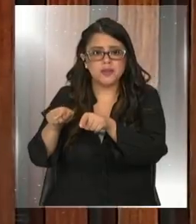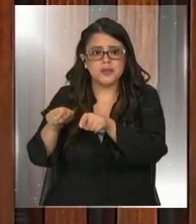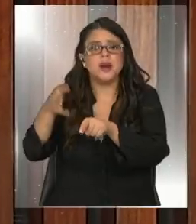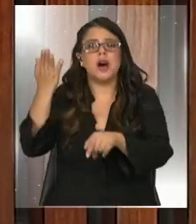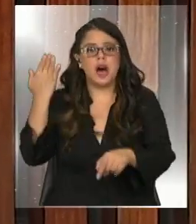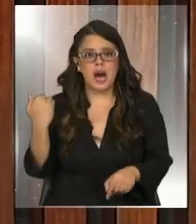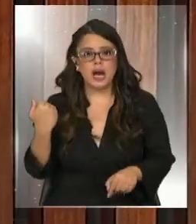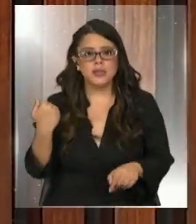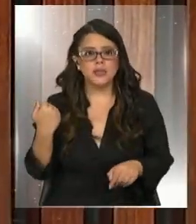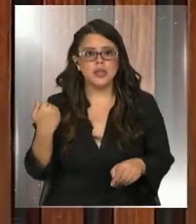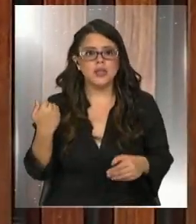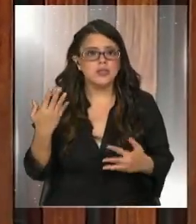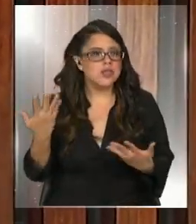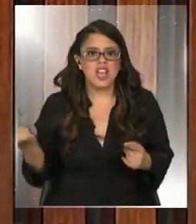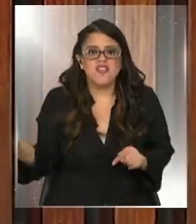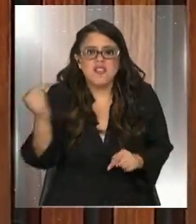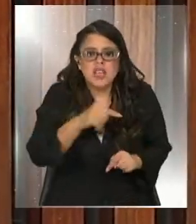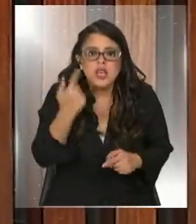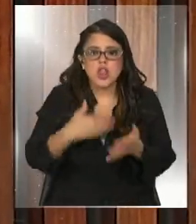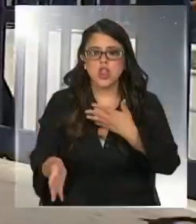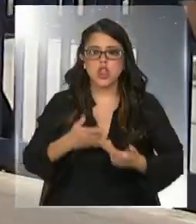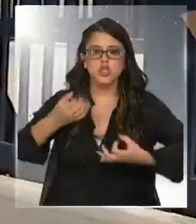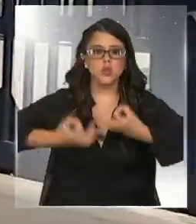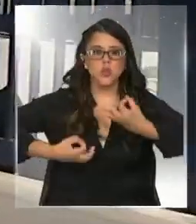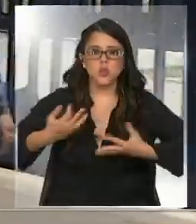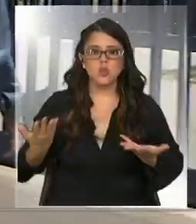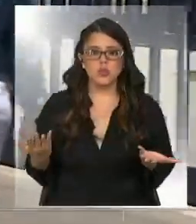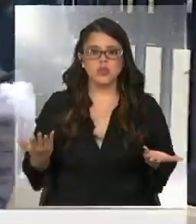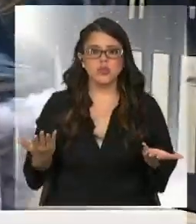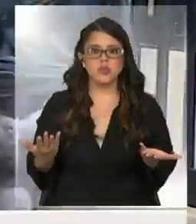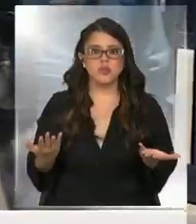a pasar lo que pasaba. ¿Y a dónde está la justicia?